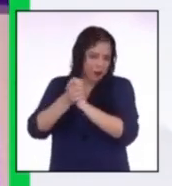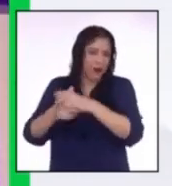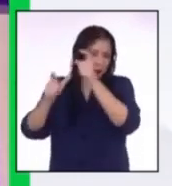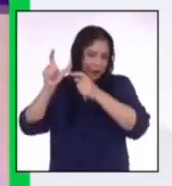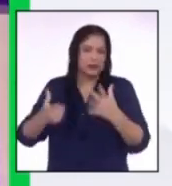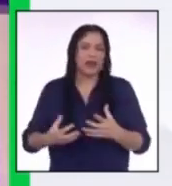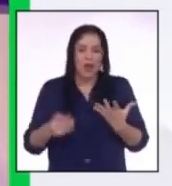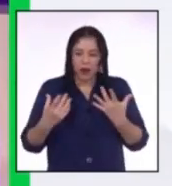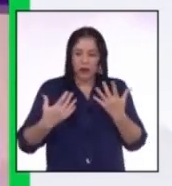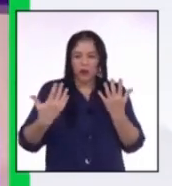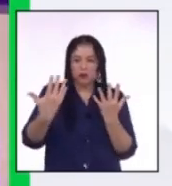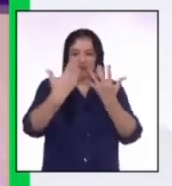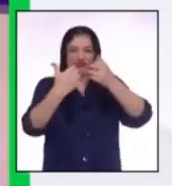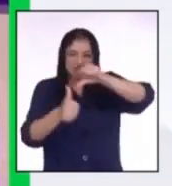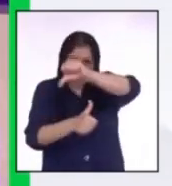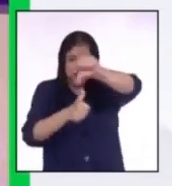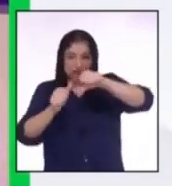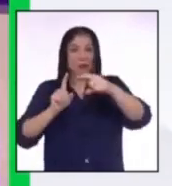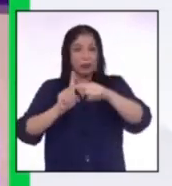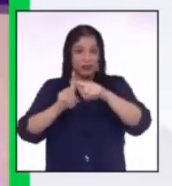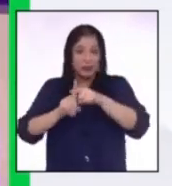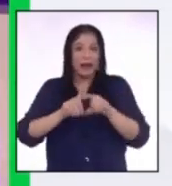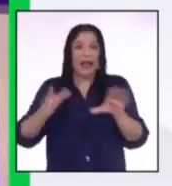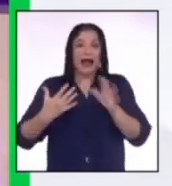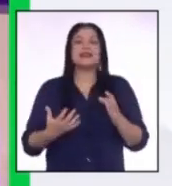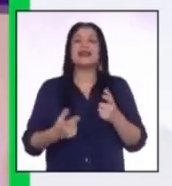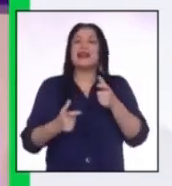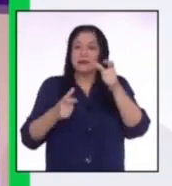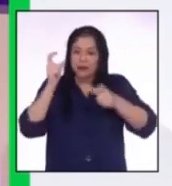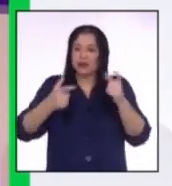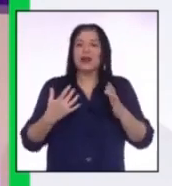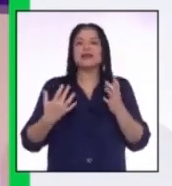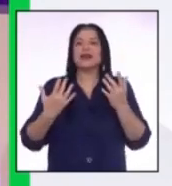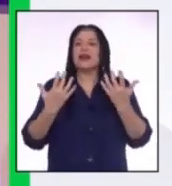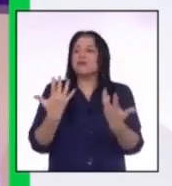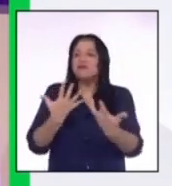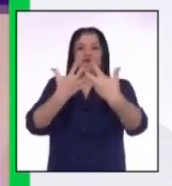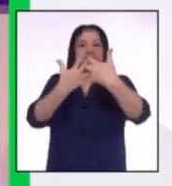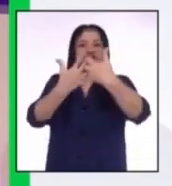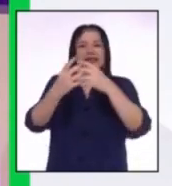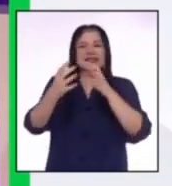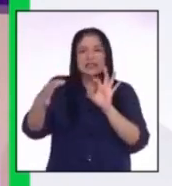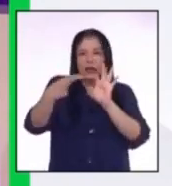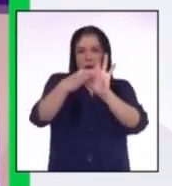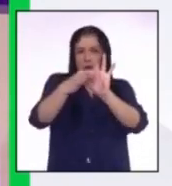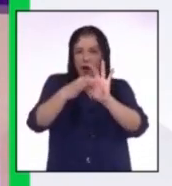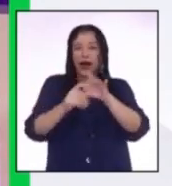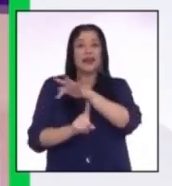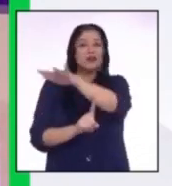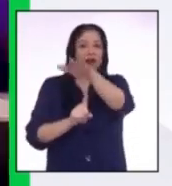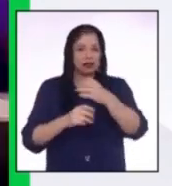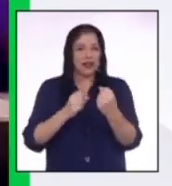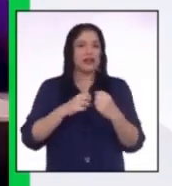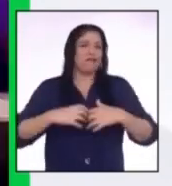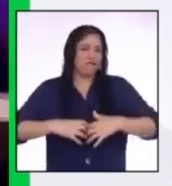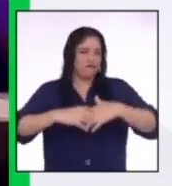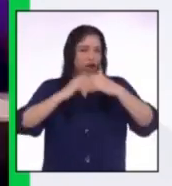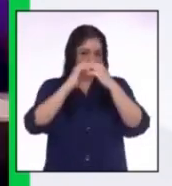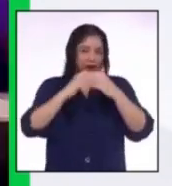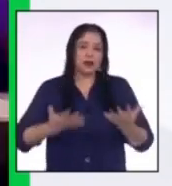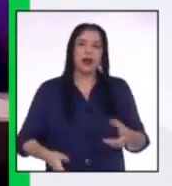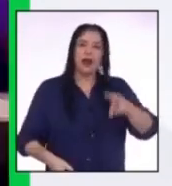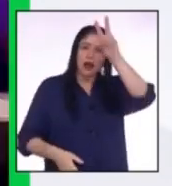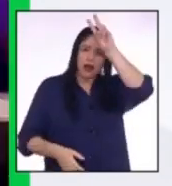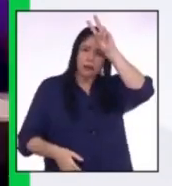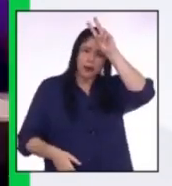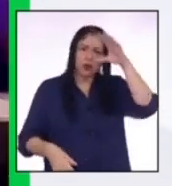interacción social positiva son los que hacen que el vínculo que naturaleza también se suelte mucho mejor se fortalezca y el